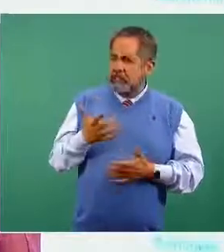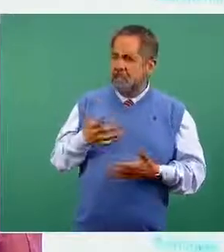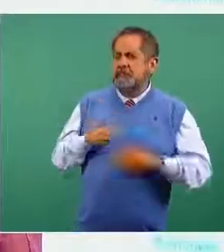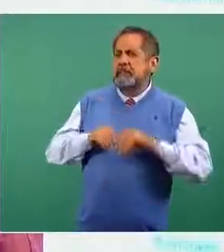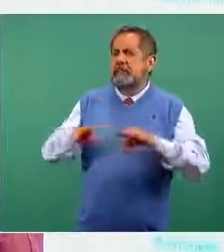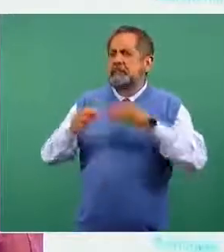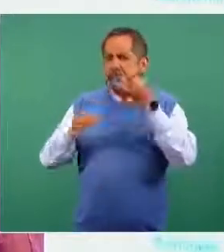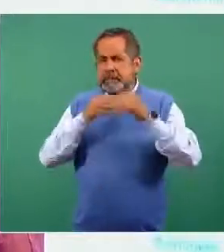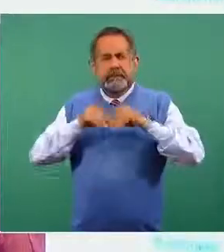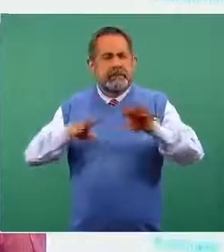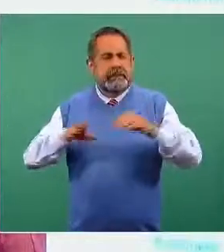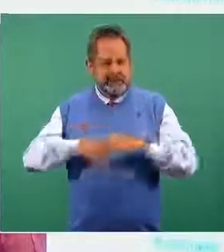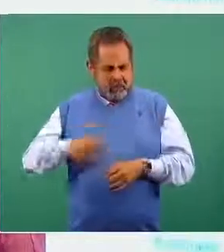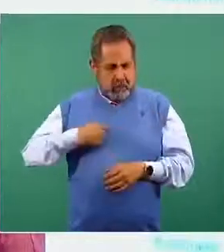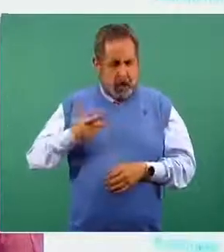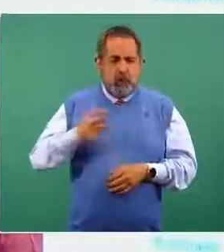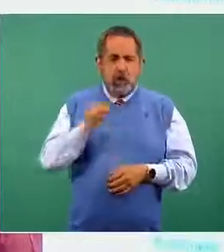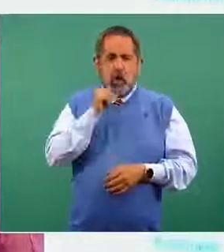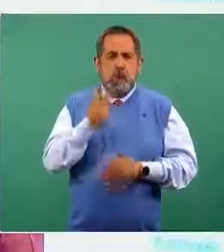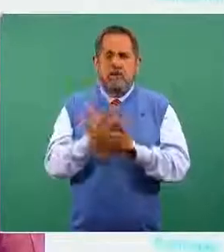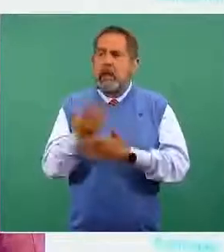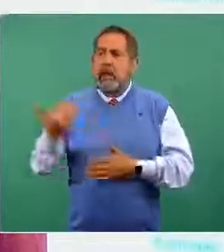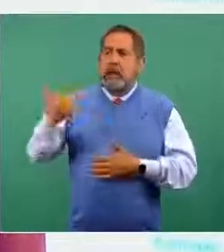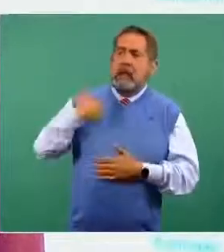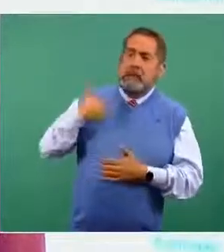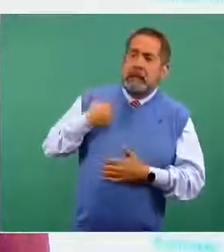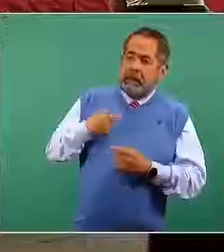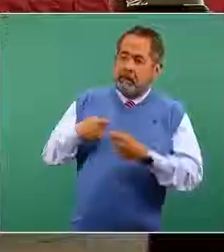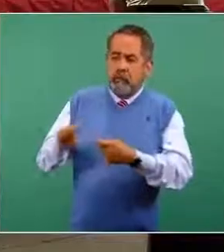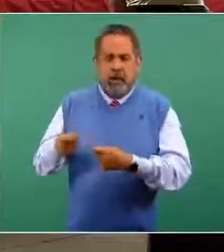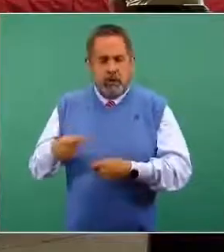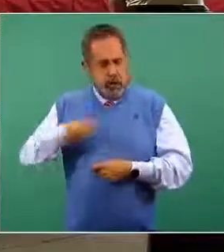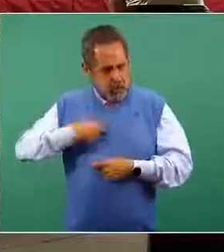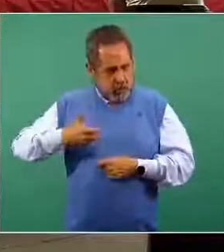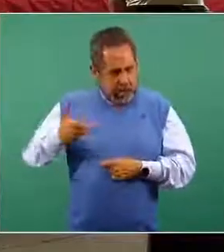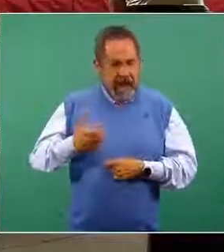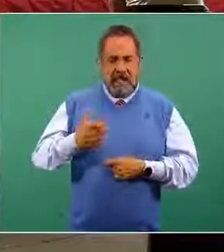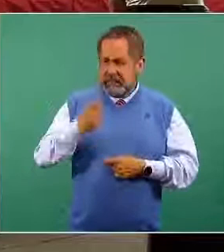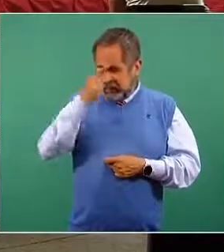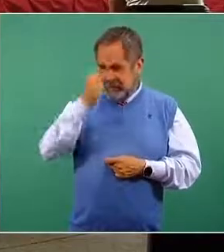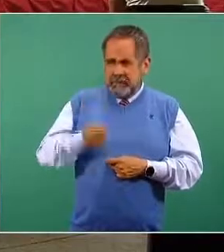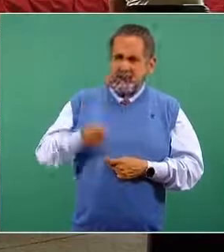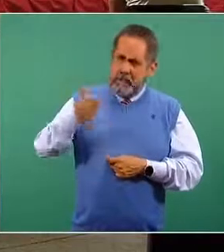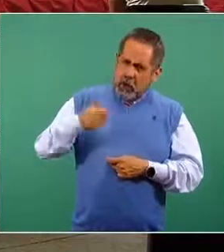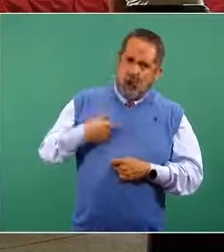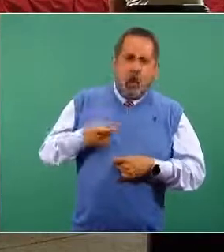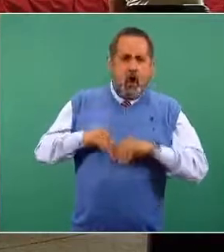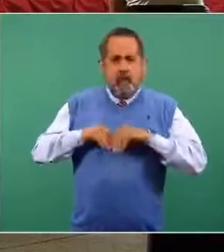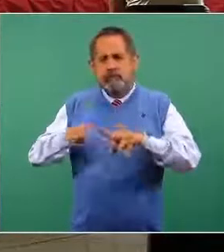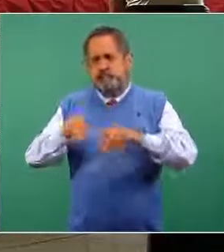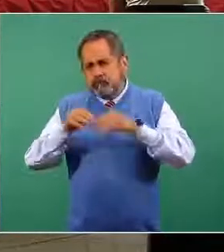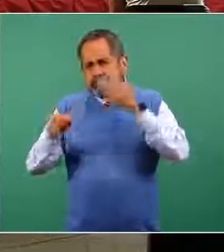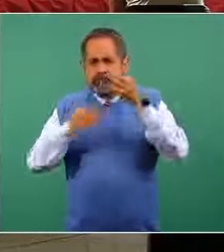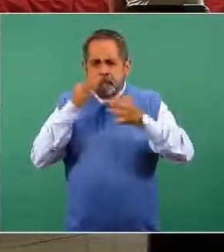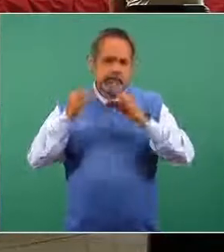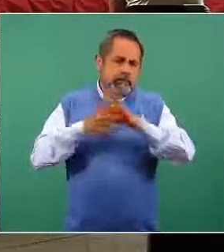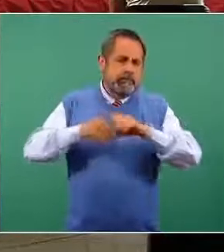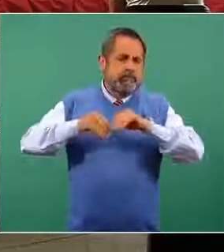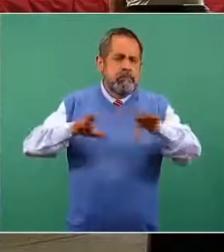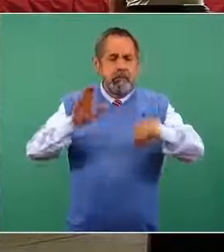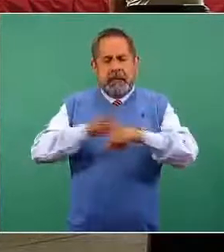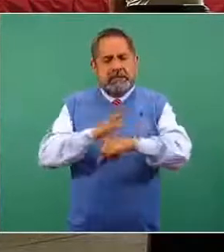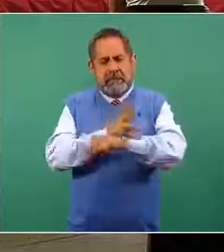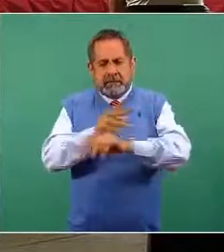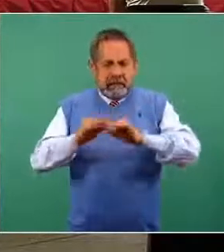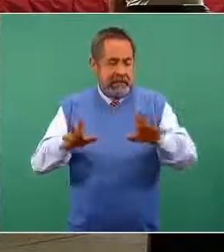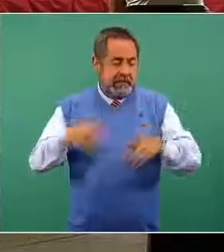en México del deseo de comunicar, el deseo de llevar acciones de